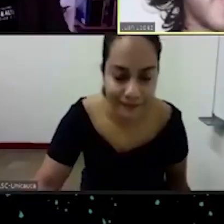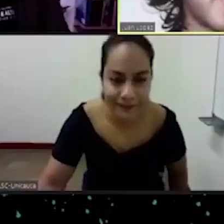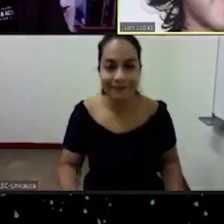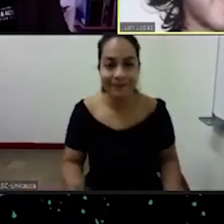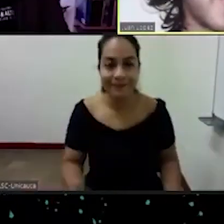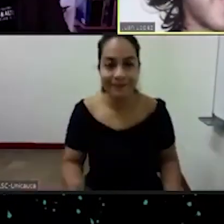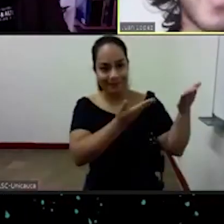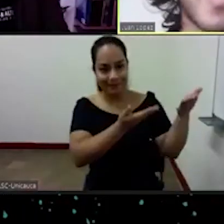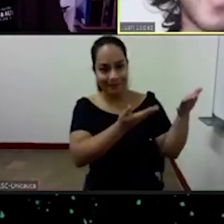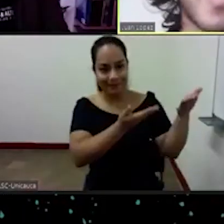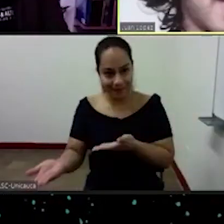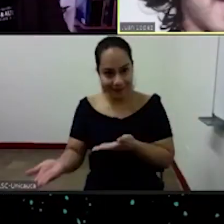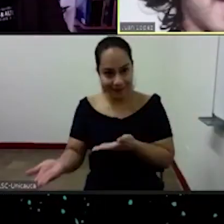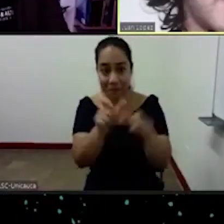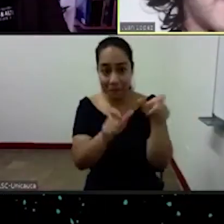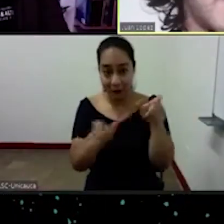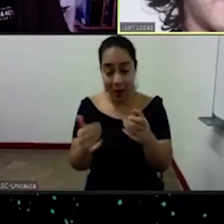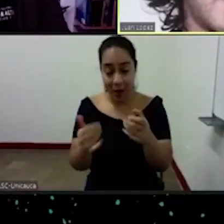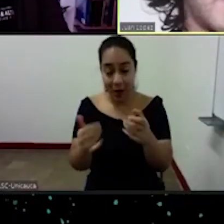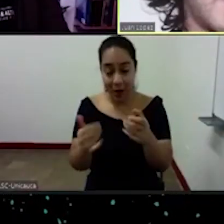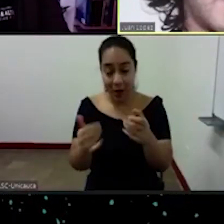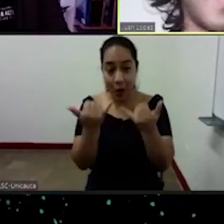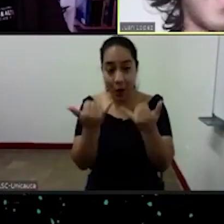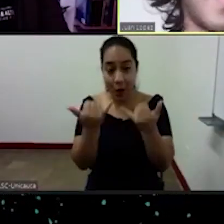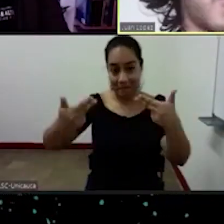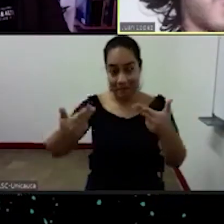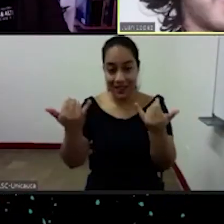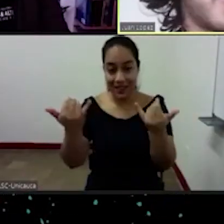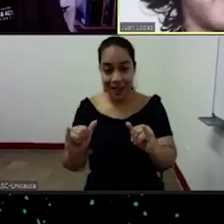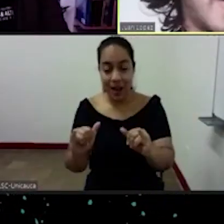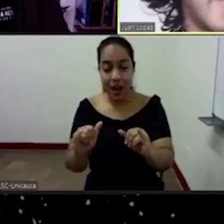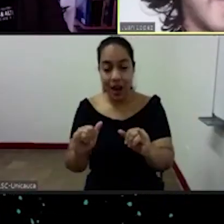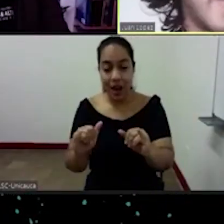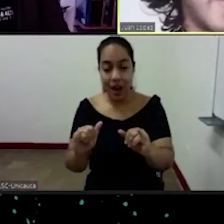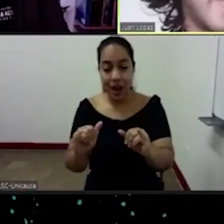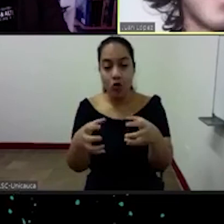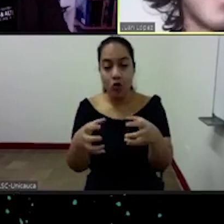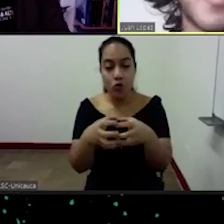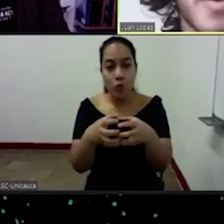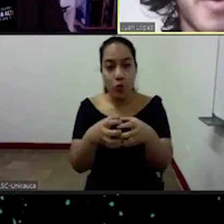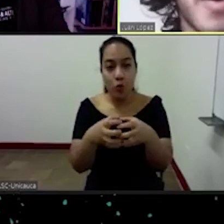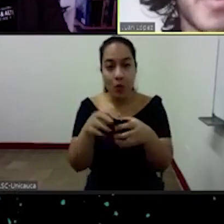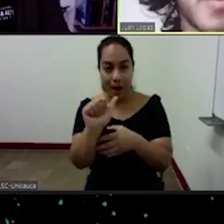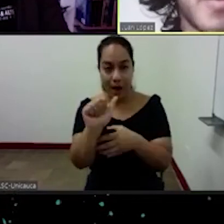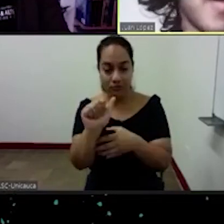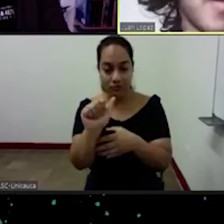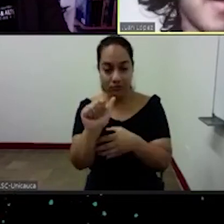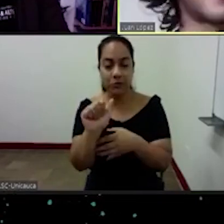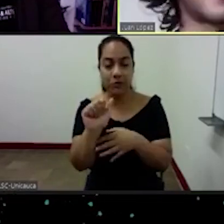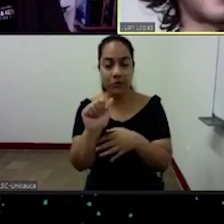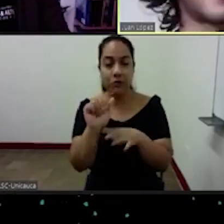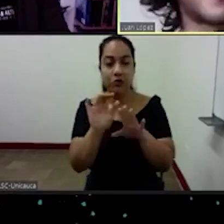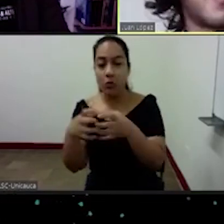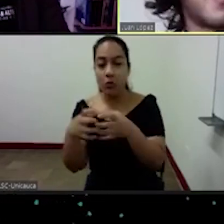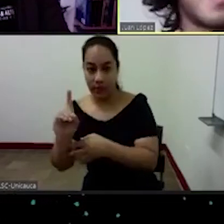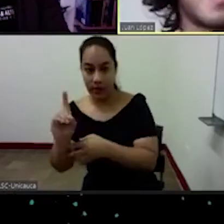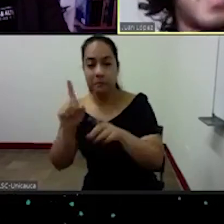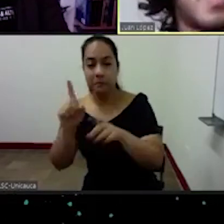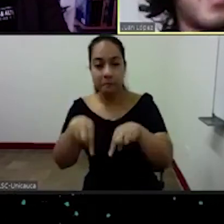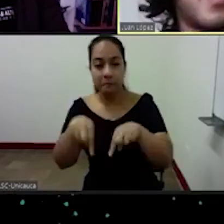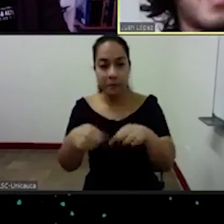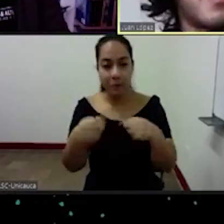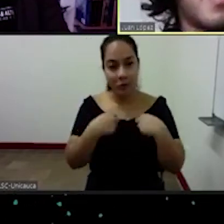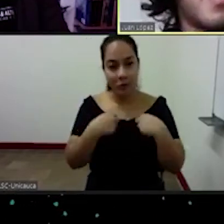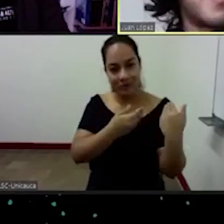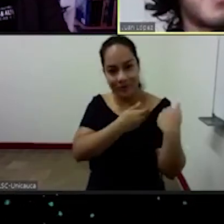Bienvenidos a quienes se conectan al grupo Artes, Diseño y Poder. Yo soy Juan Esteban López y seré el moderador